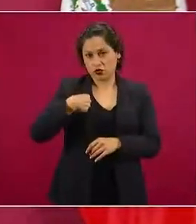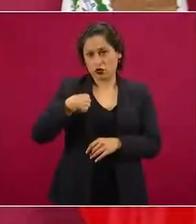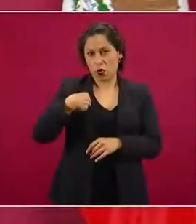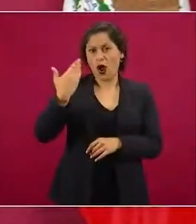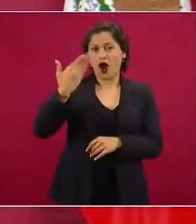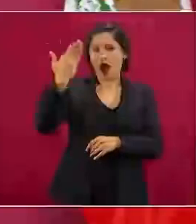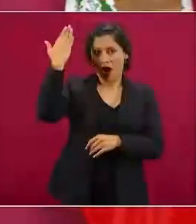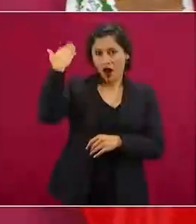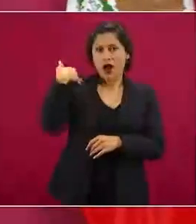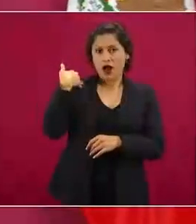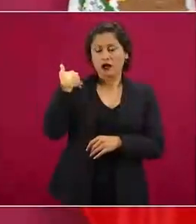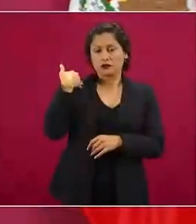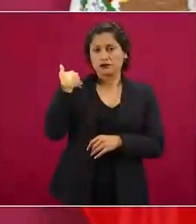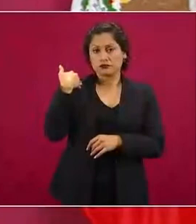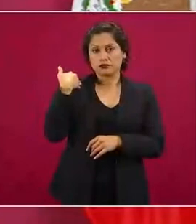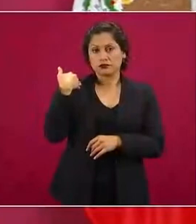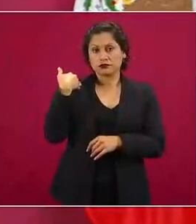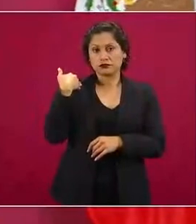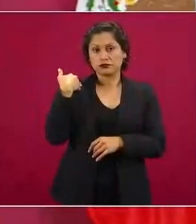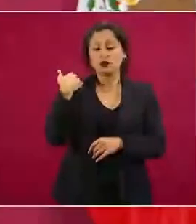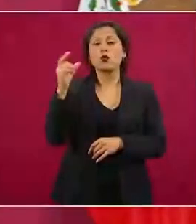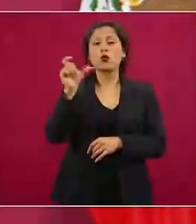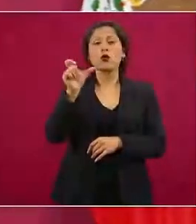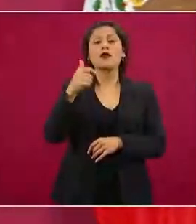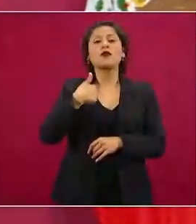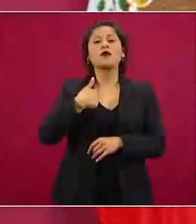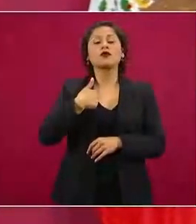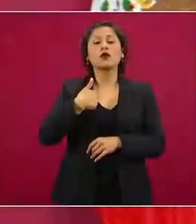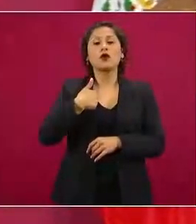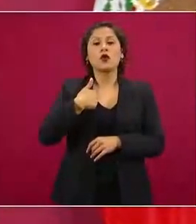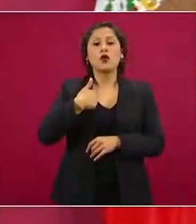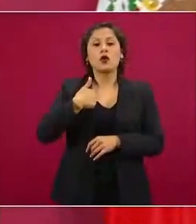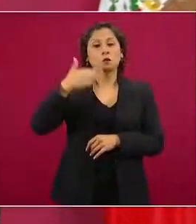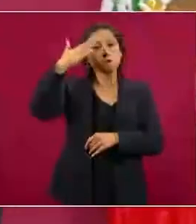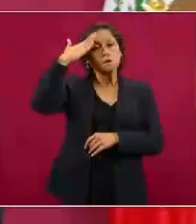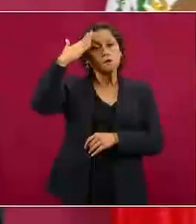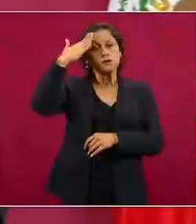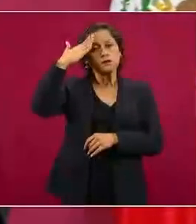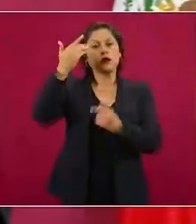resolver, cuando fui dirigente, con encuestas